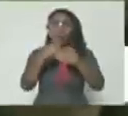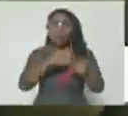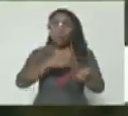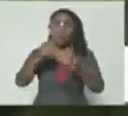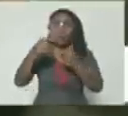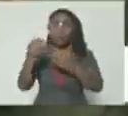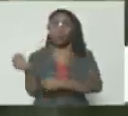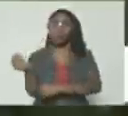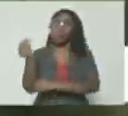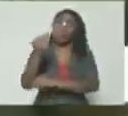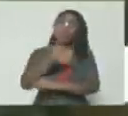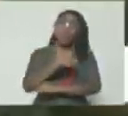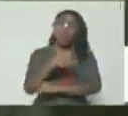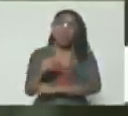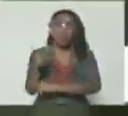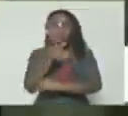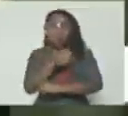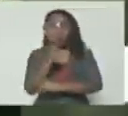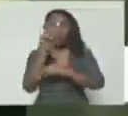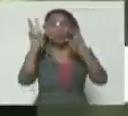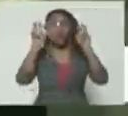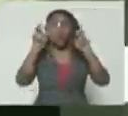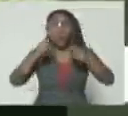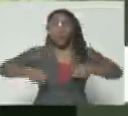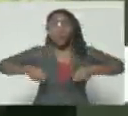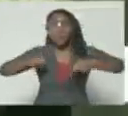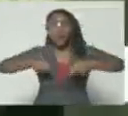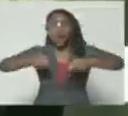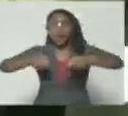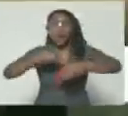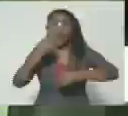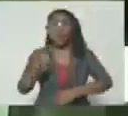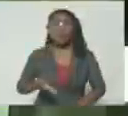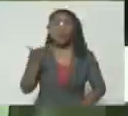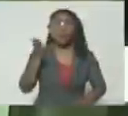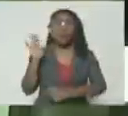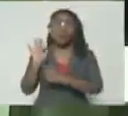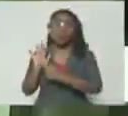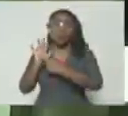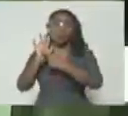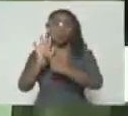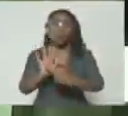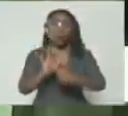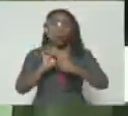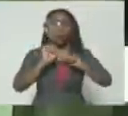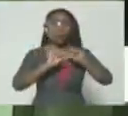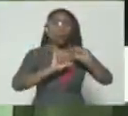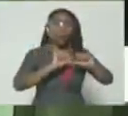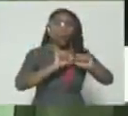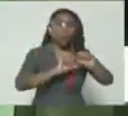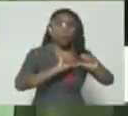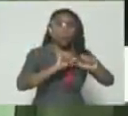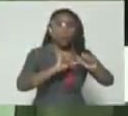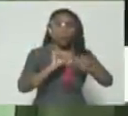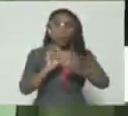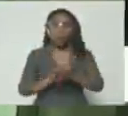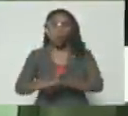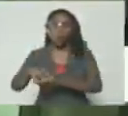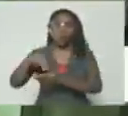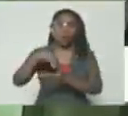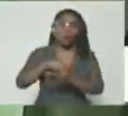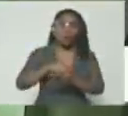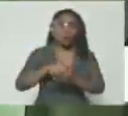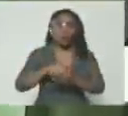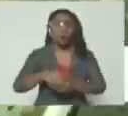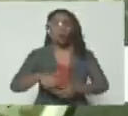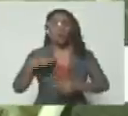y además en la búsqueda de nuevos mercados. Es importante destacar que en el proceso de la levantamiento de la oferta